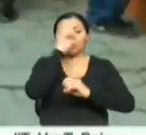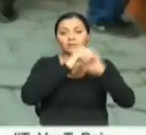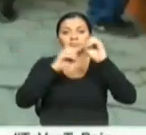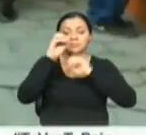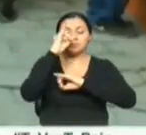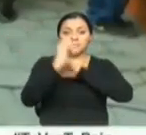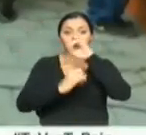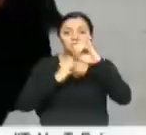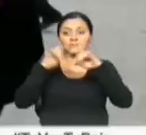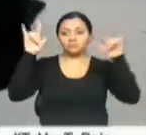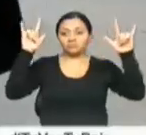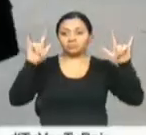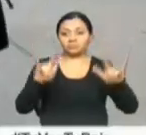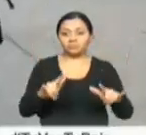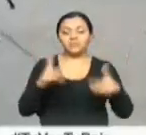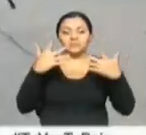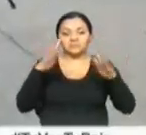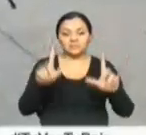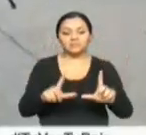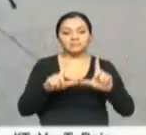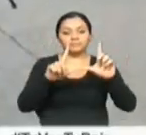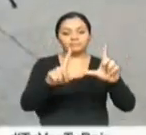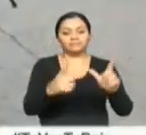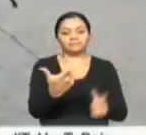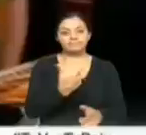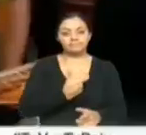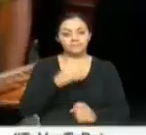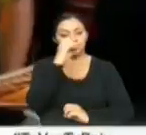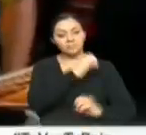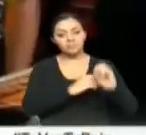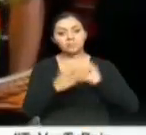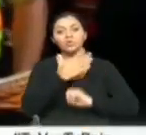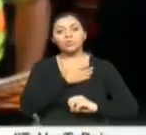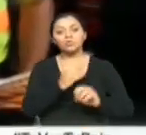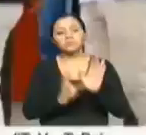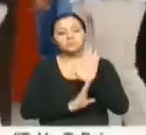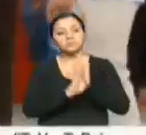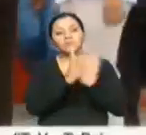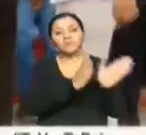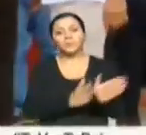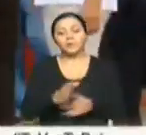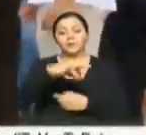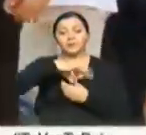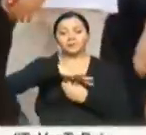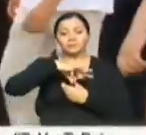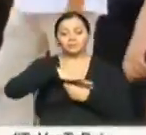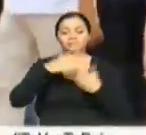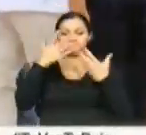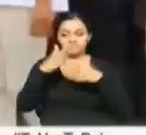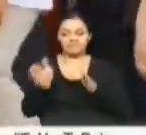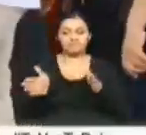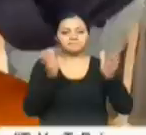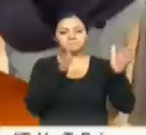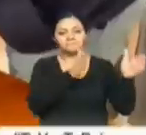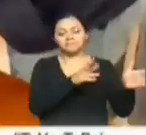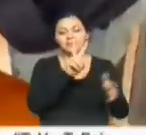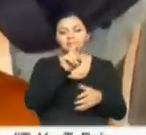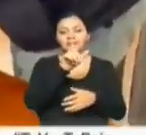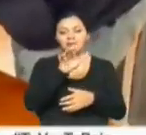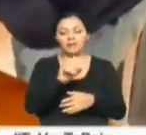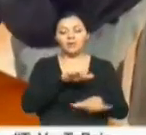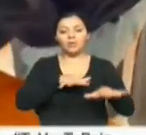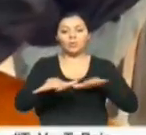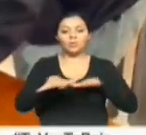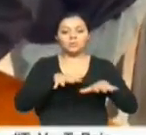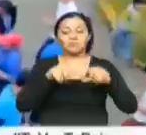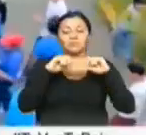observadores internacionales fueron acreditados para observar el desarrollo de la jornada electoral. Por su parte, Alexander Vega, coordinador de